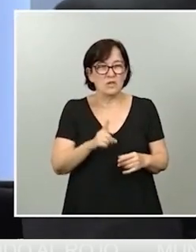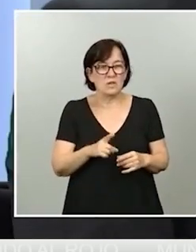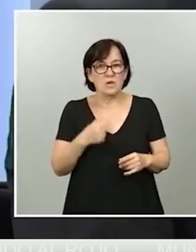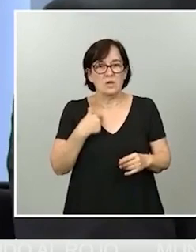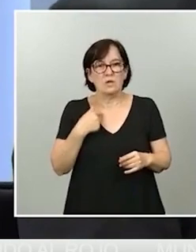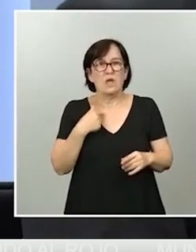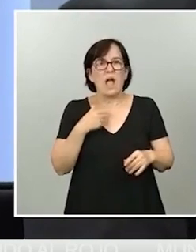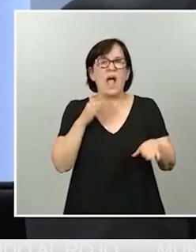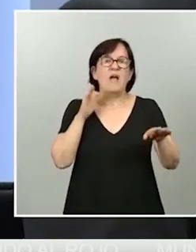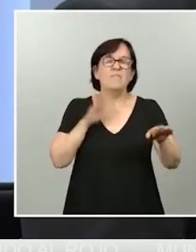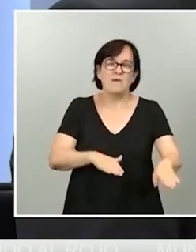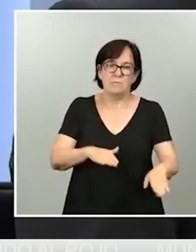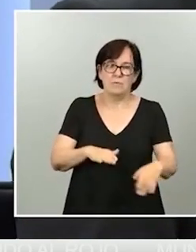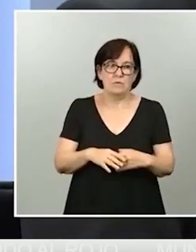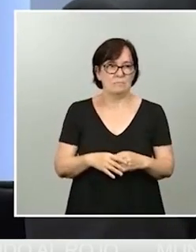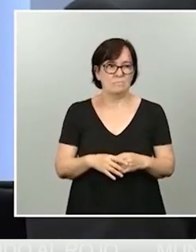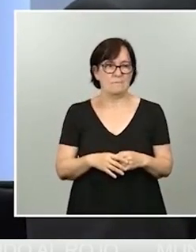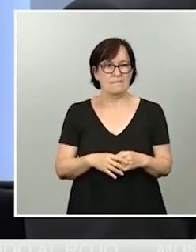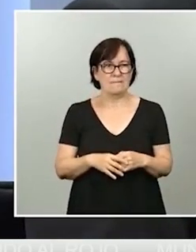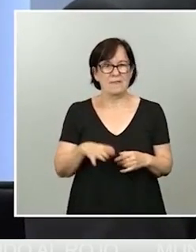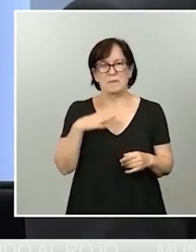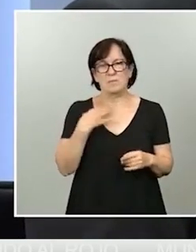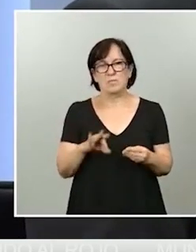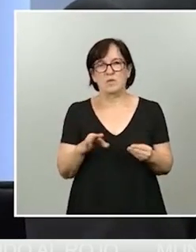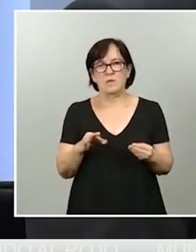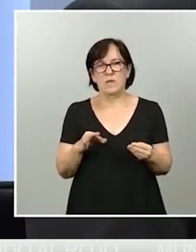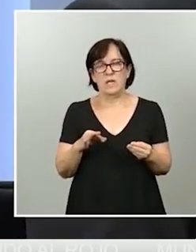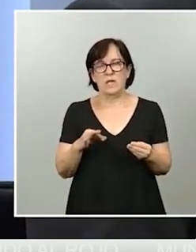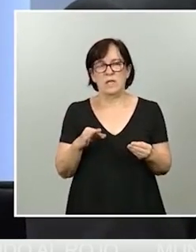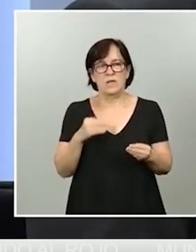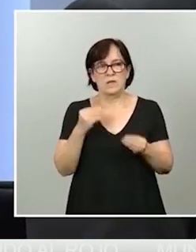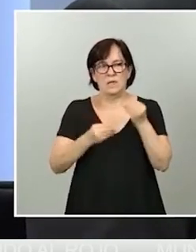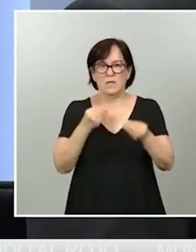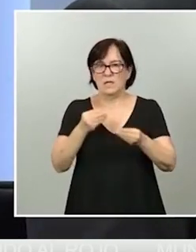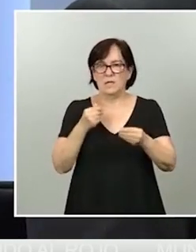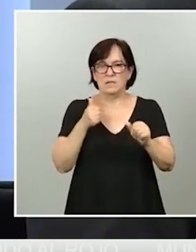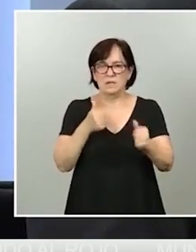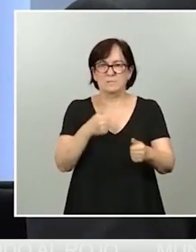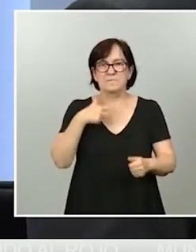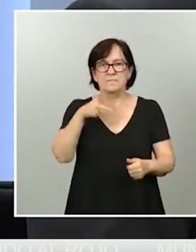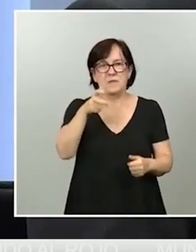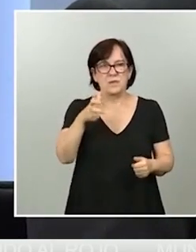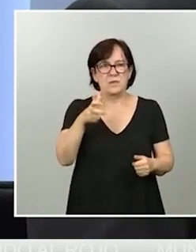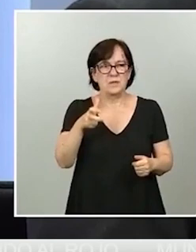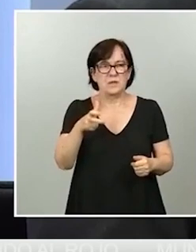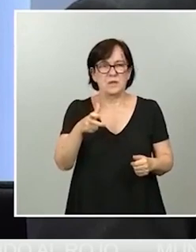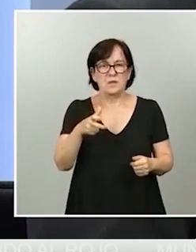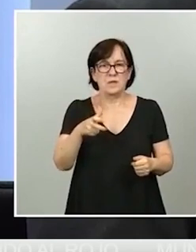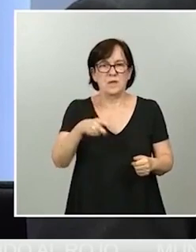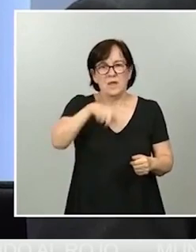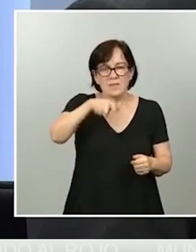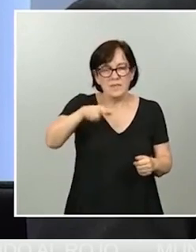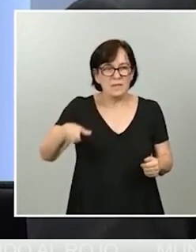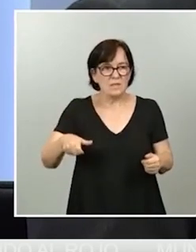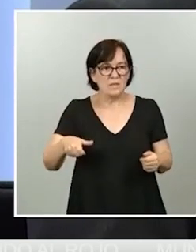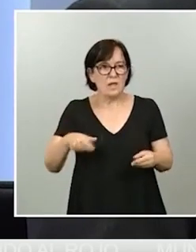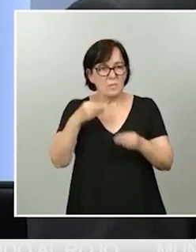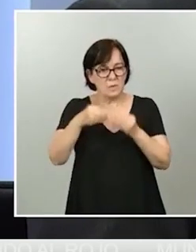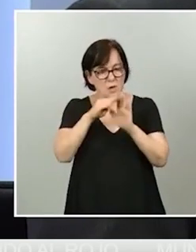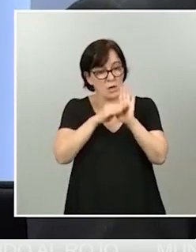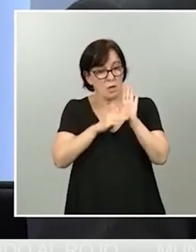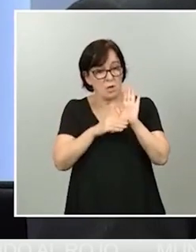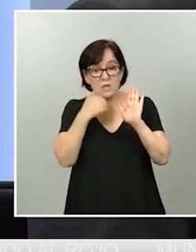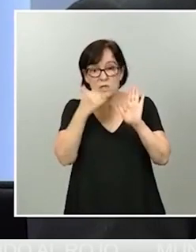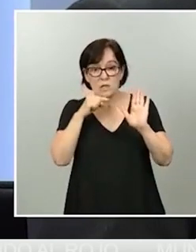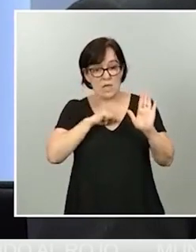Y es que el director o el presidente de Interview le dio una tarjeta de teléfono de